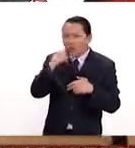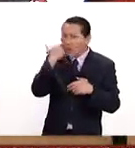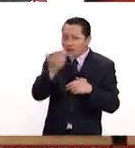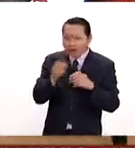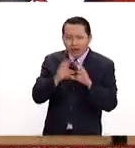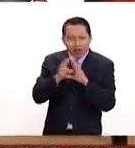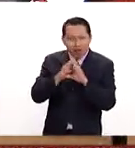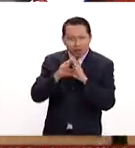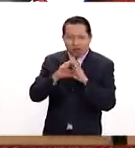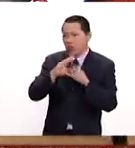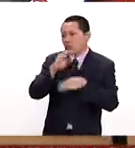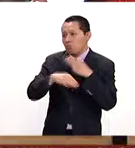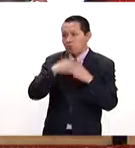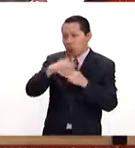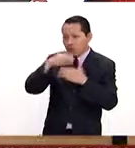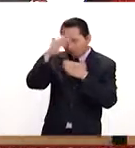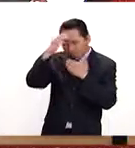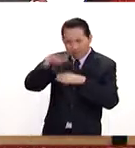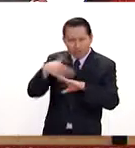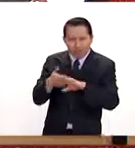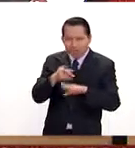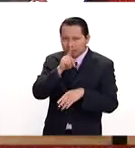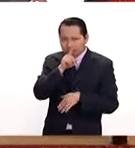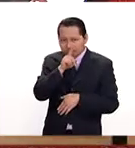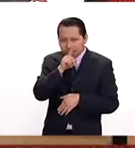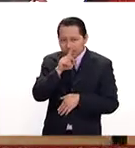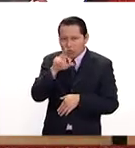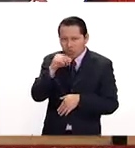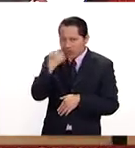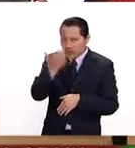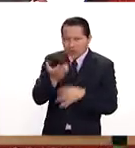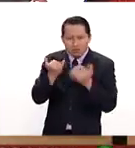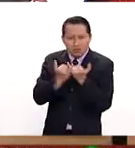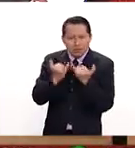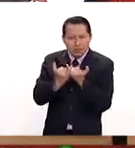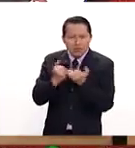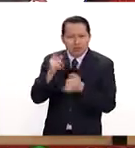ninguna parte del mundo y menos, digo, aunque haya una gran,